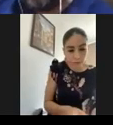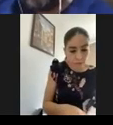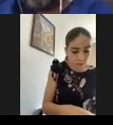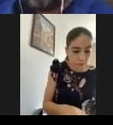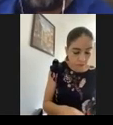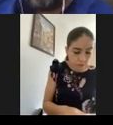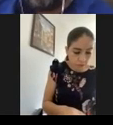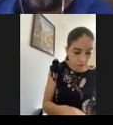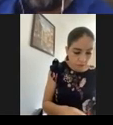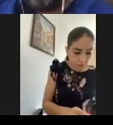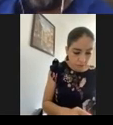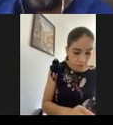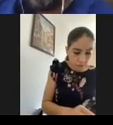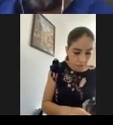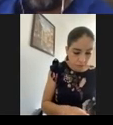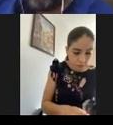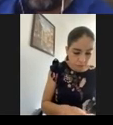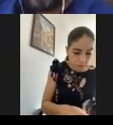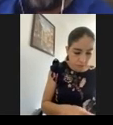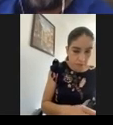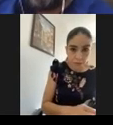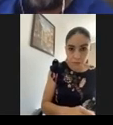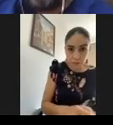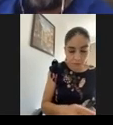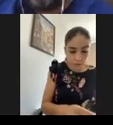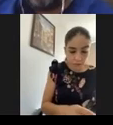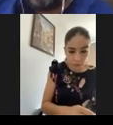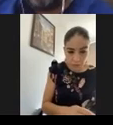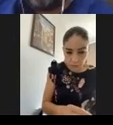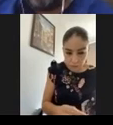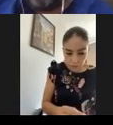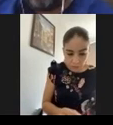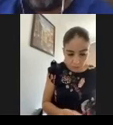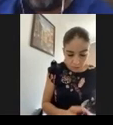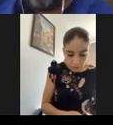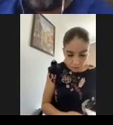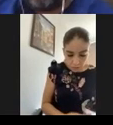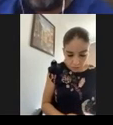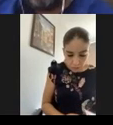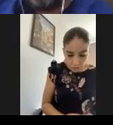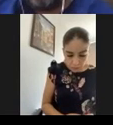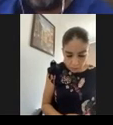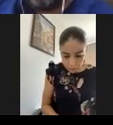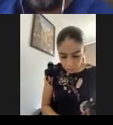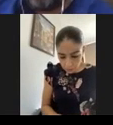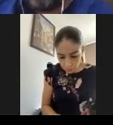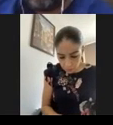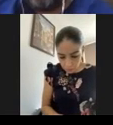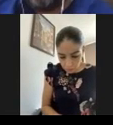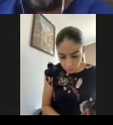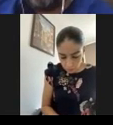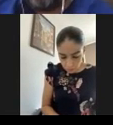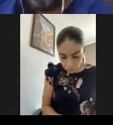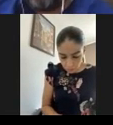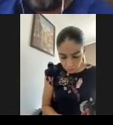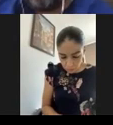participa, pero a veces vierte más que aportaciones o propuestas directas u como opiniones. O